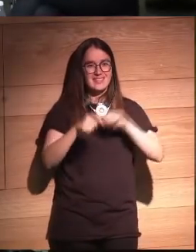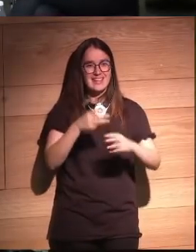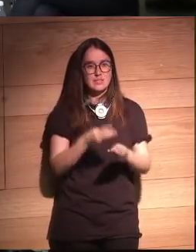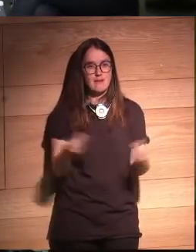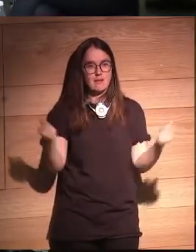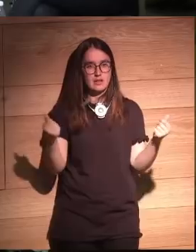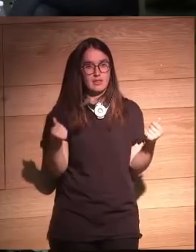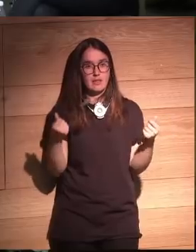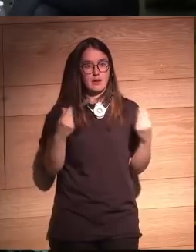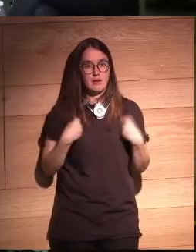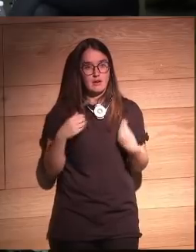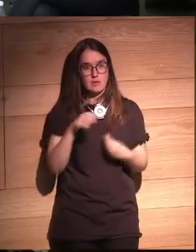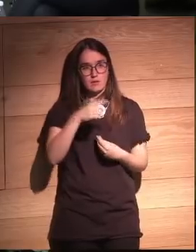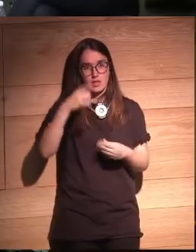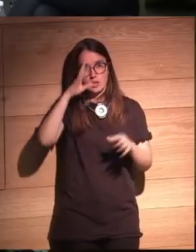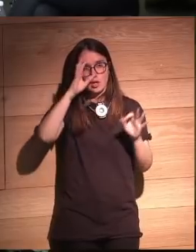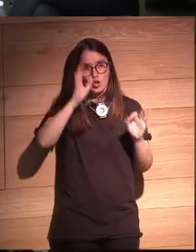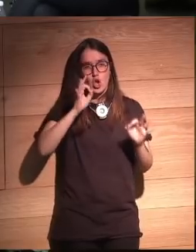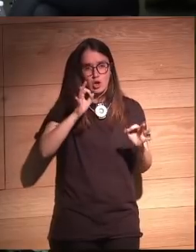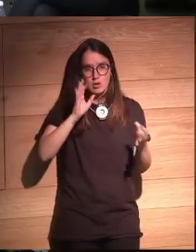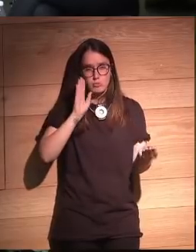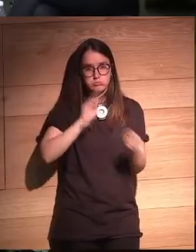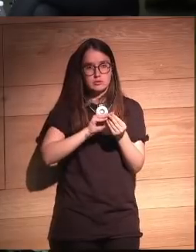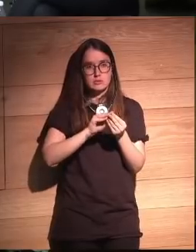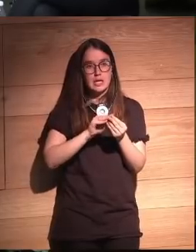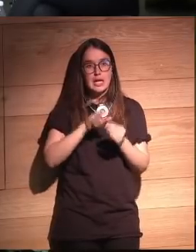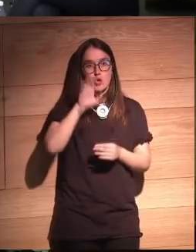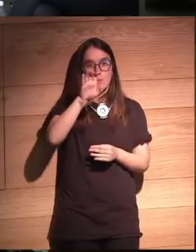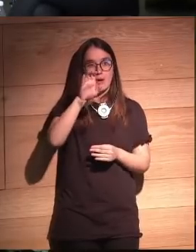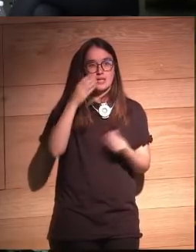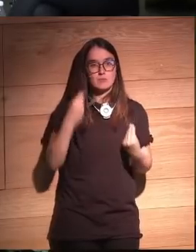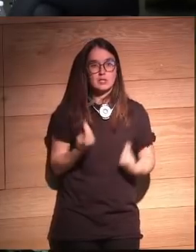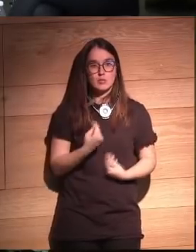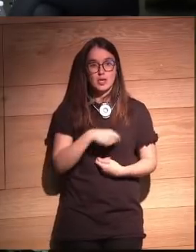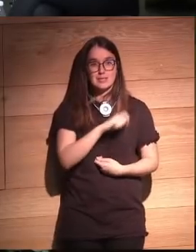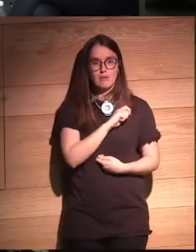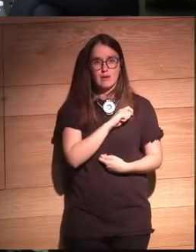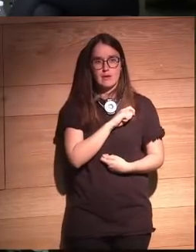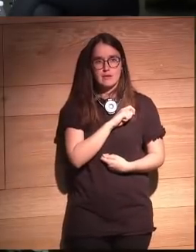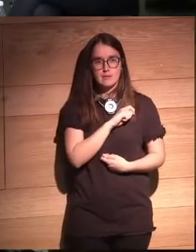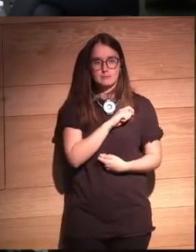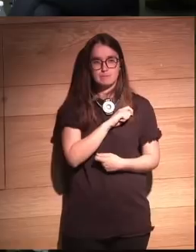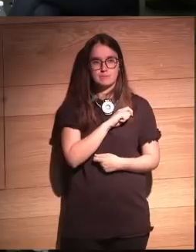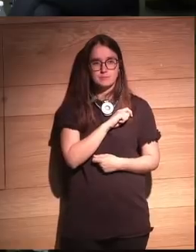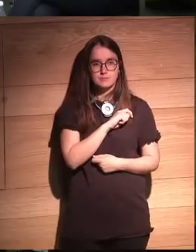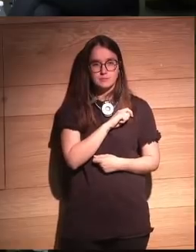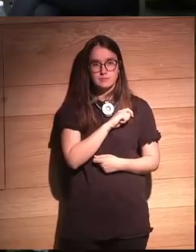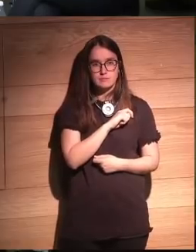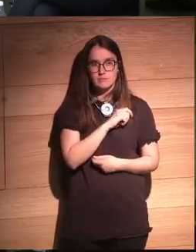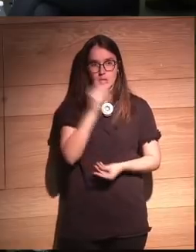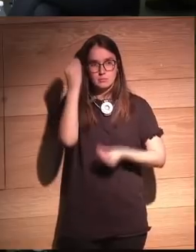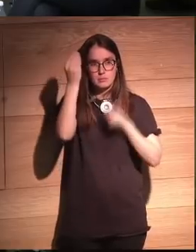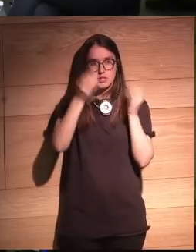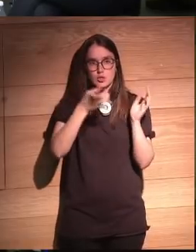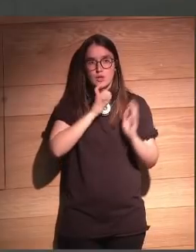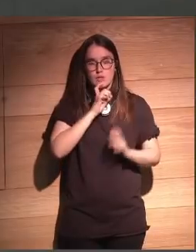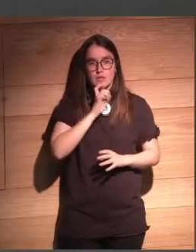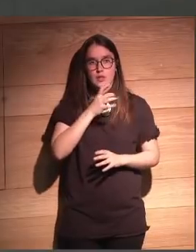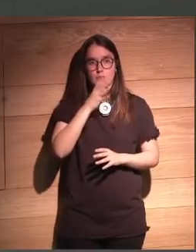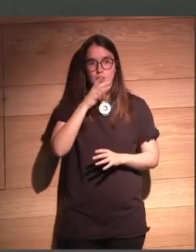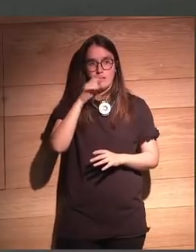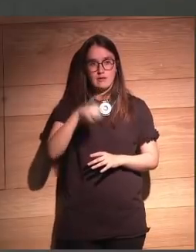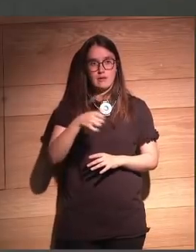desmercantilizar la vivienda, por supuesto lo suscribo. En un país como España realmente lo veo difícil, porque